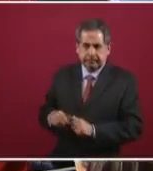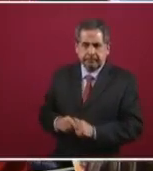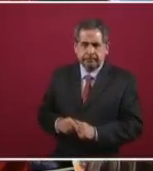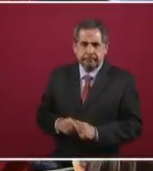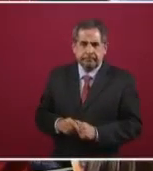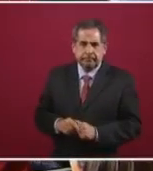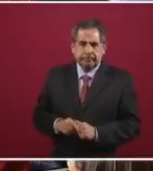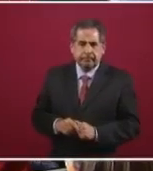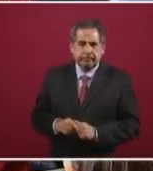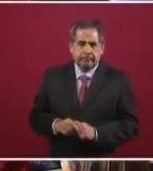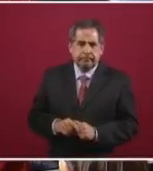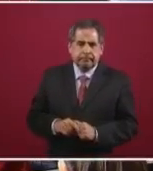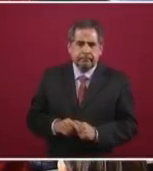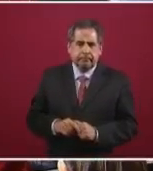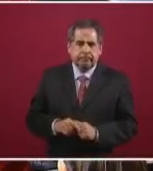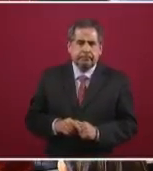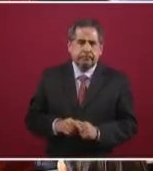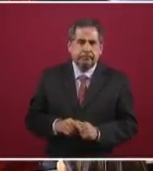Ahí, sí.